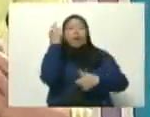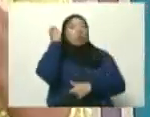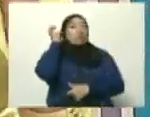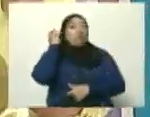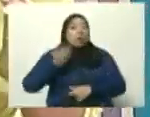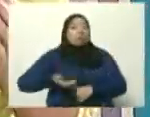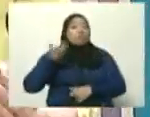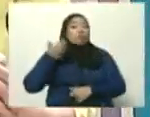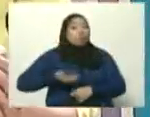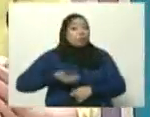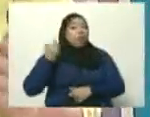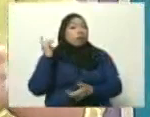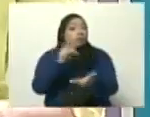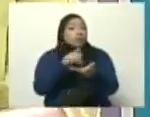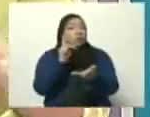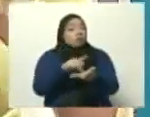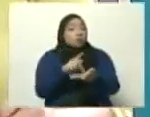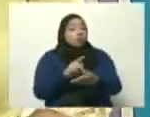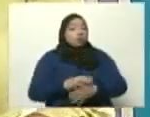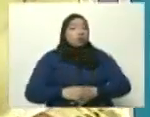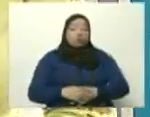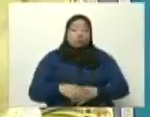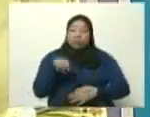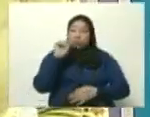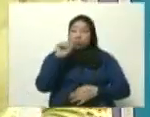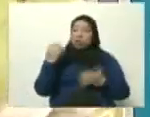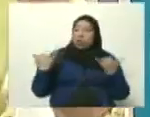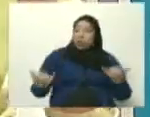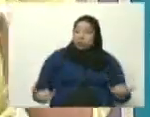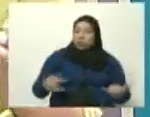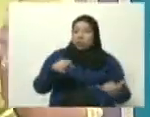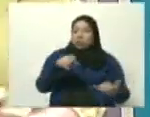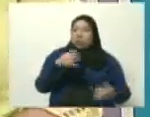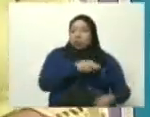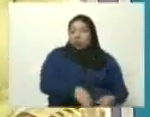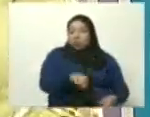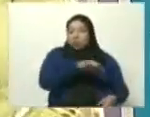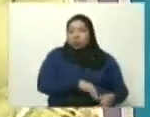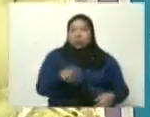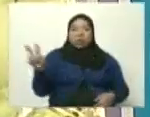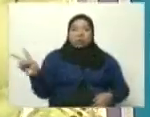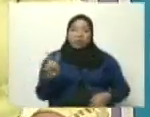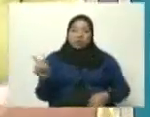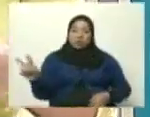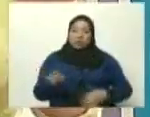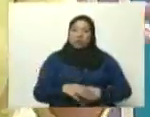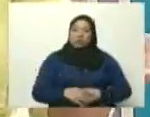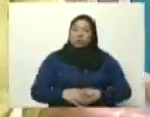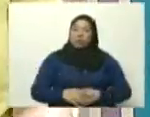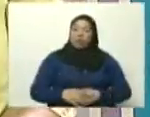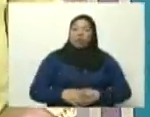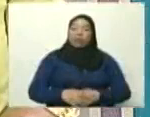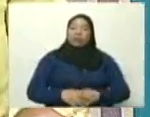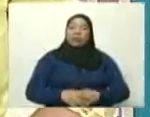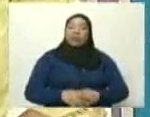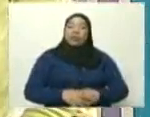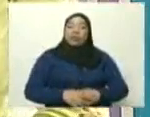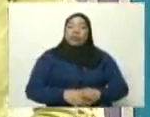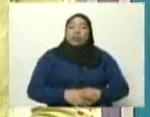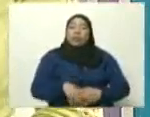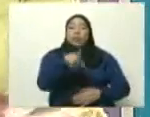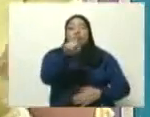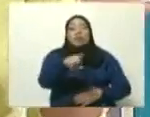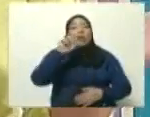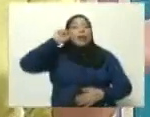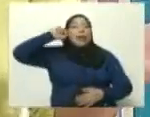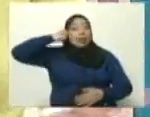un efecto importante y que hoy marca precedencia en la sociedad venezolana. Además, también recordar